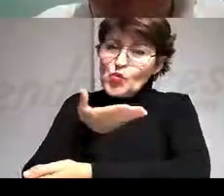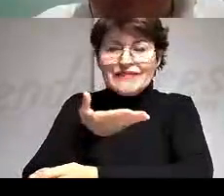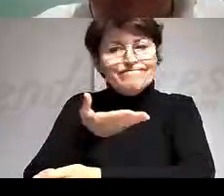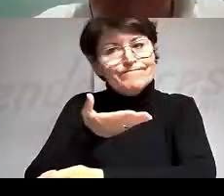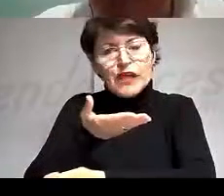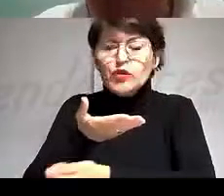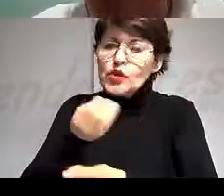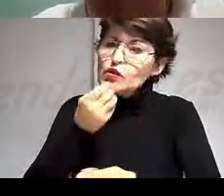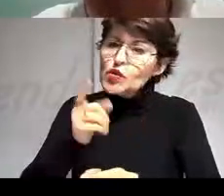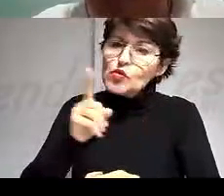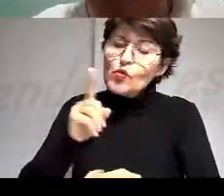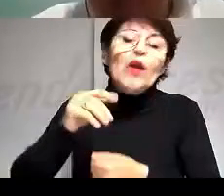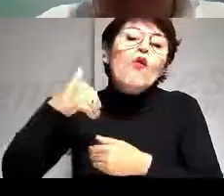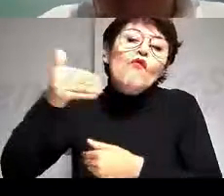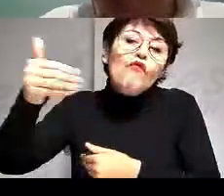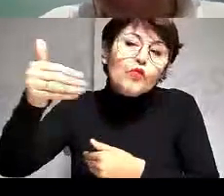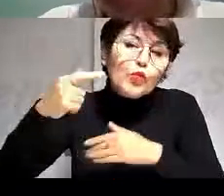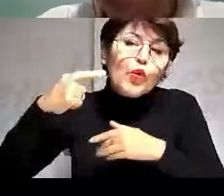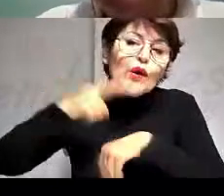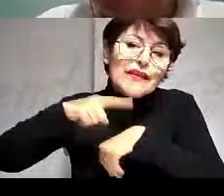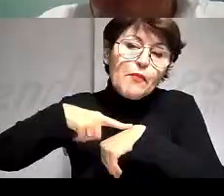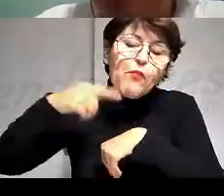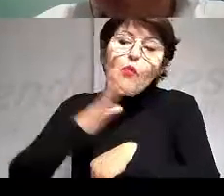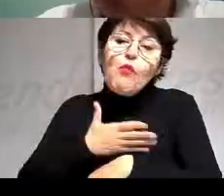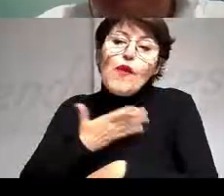aparición de una diabetes precoz. Por lo tanto,